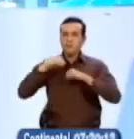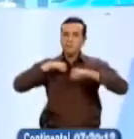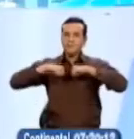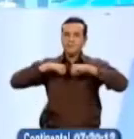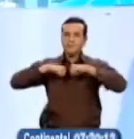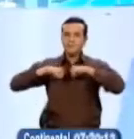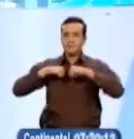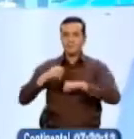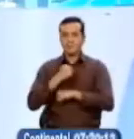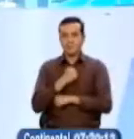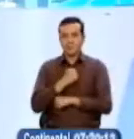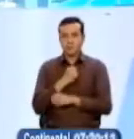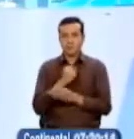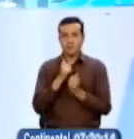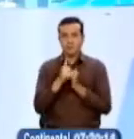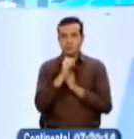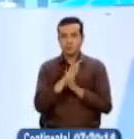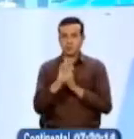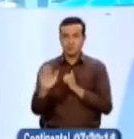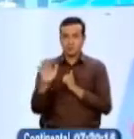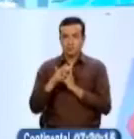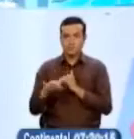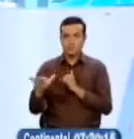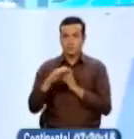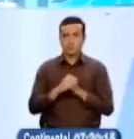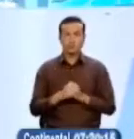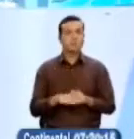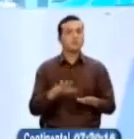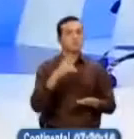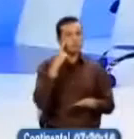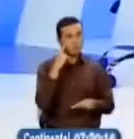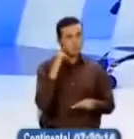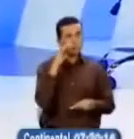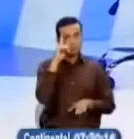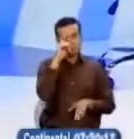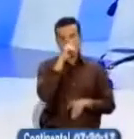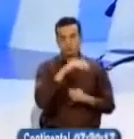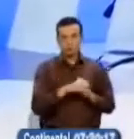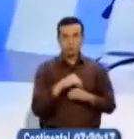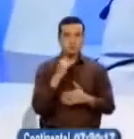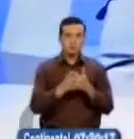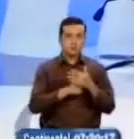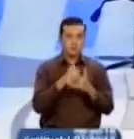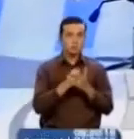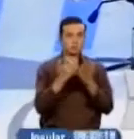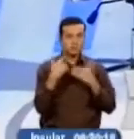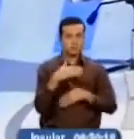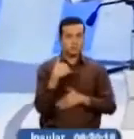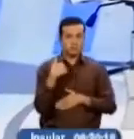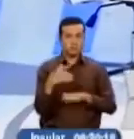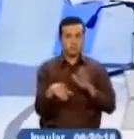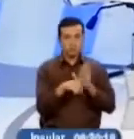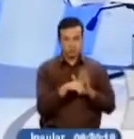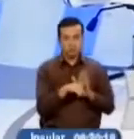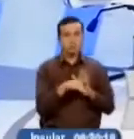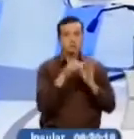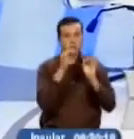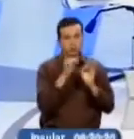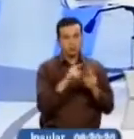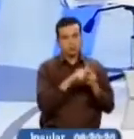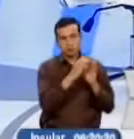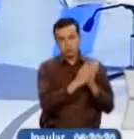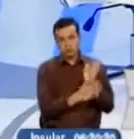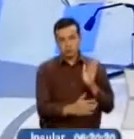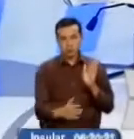patrimonial en cada una de su oración viene lo más complejo el resto a ver ya tenemos ley donde se crea este